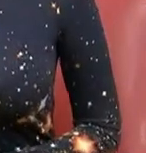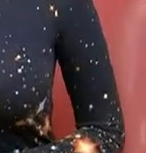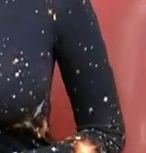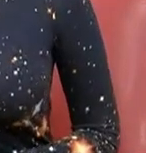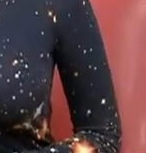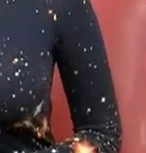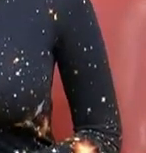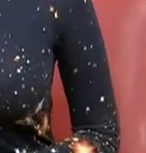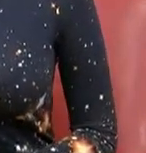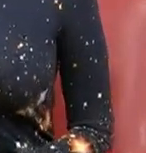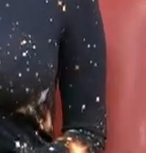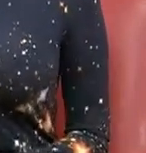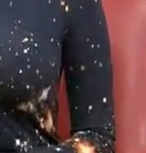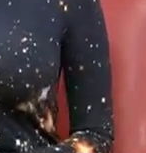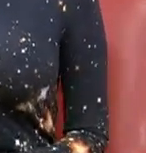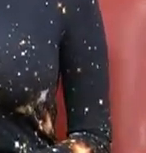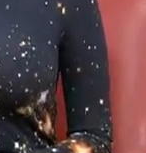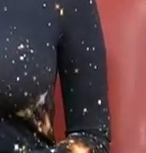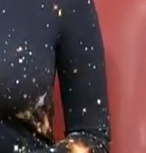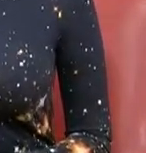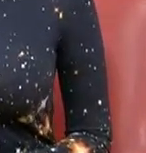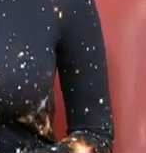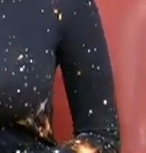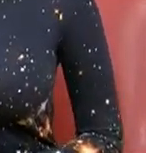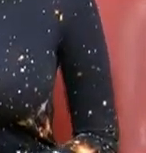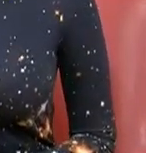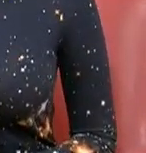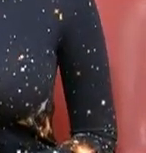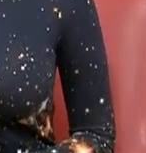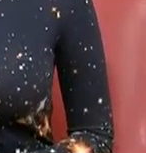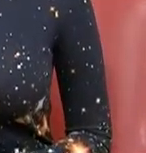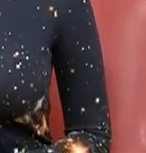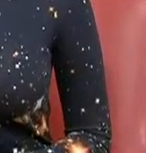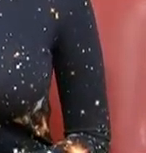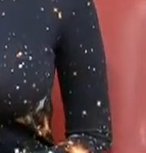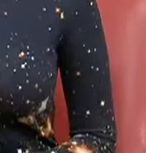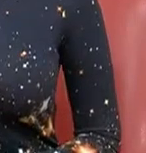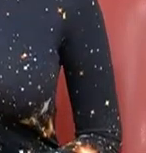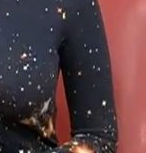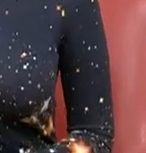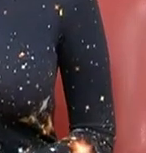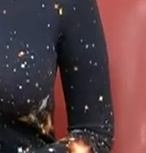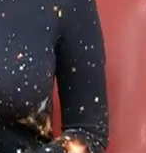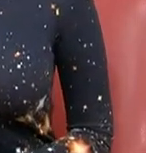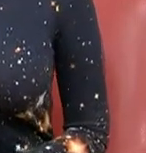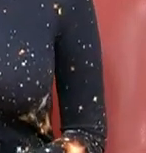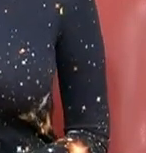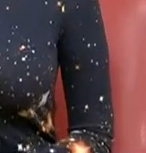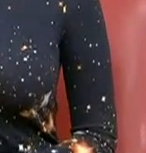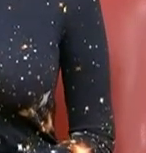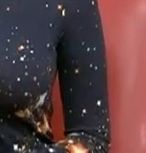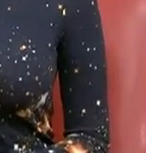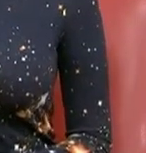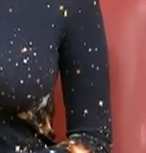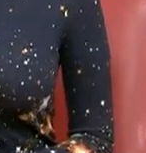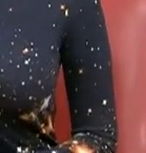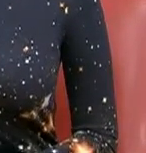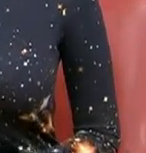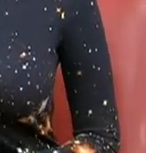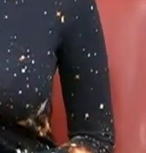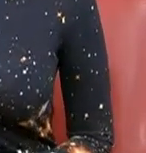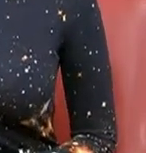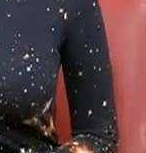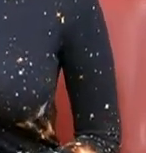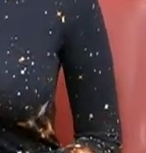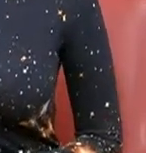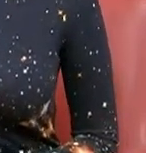Muy buenos días, qué gusto me da saludarlos esta mañana de jueves, a todos quienes nos sintonizan desde la señal del canal 22 de Ingenio de Aprende TV,